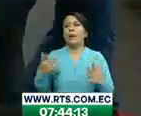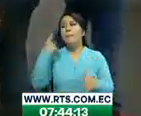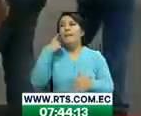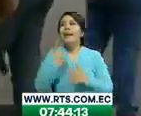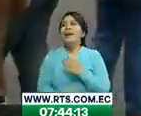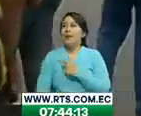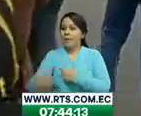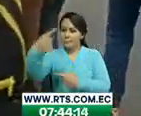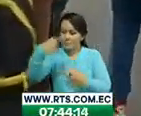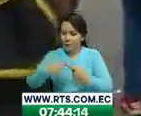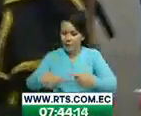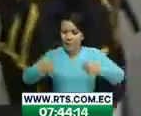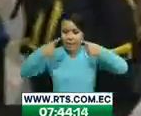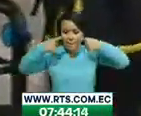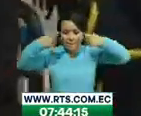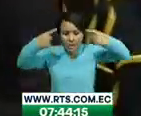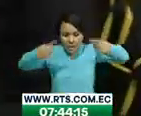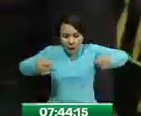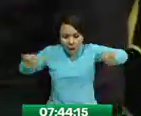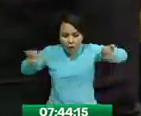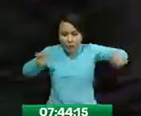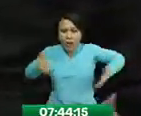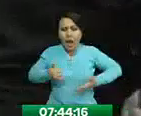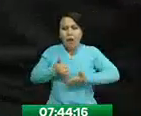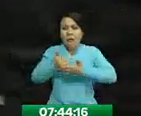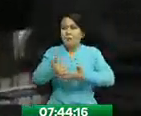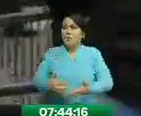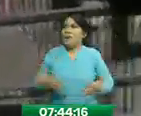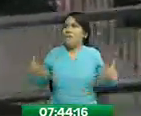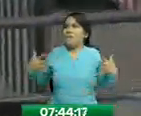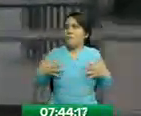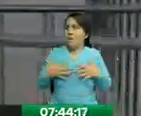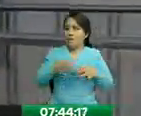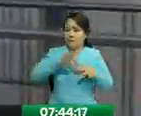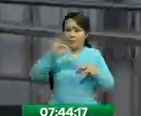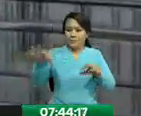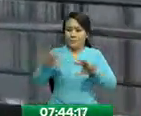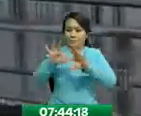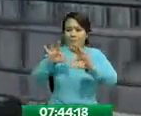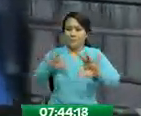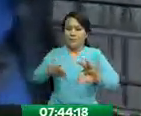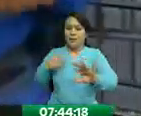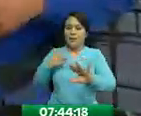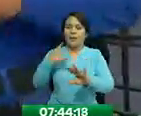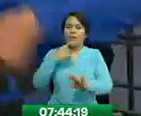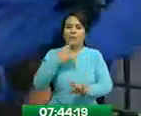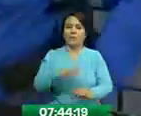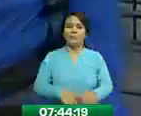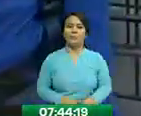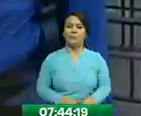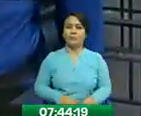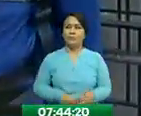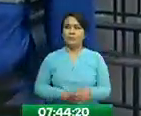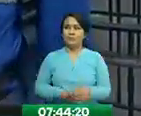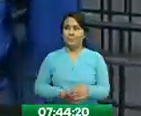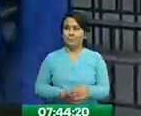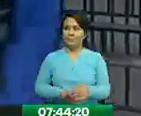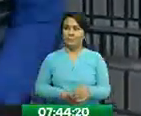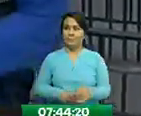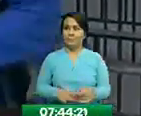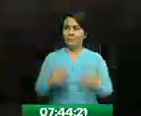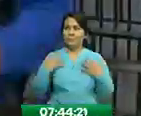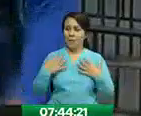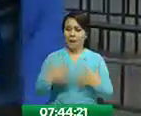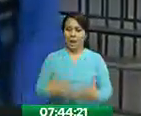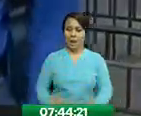pasa. Amigo, ¿no le da miedo llevar ahí la mochila atrás y de repente le abro? Yo me trepo, yo me la pongo acá adelante. Porque si no... Si